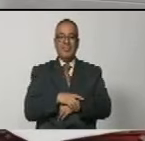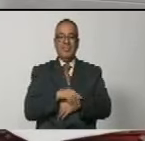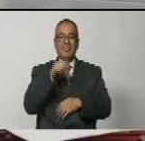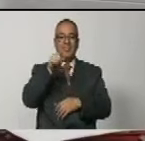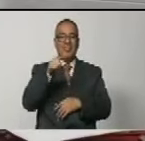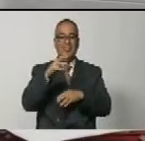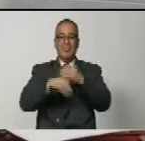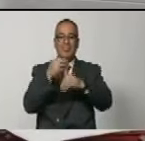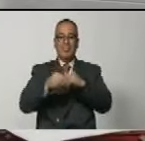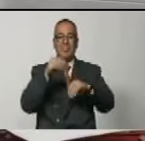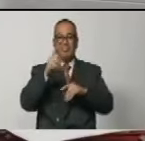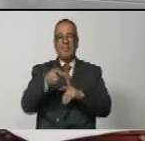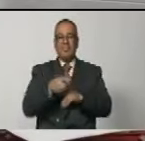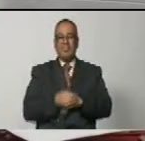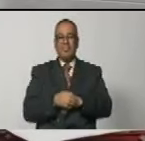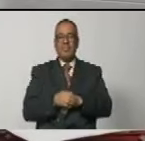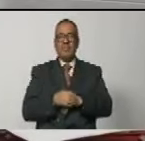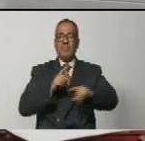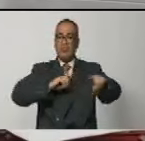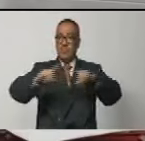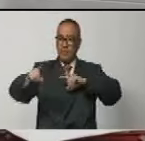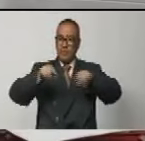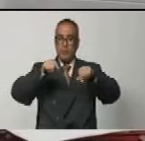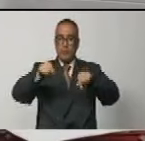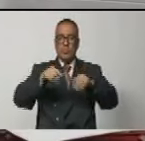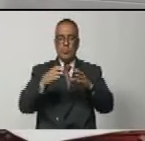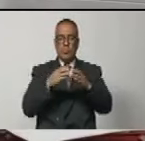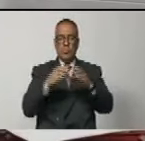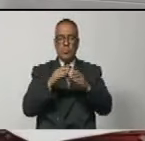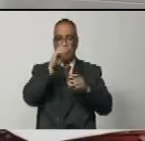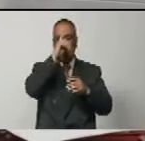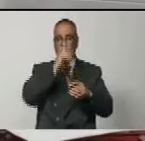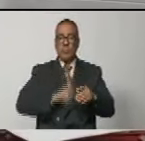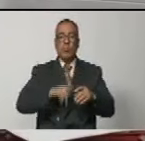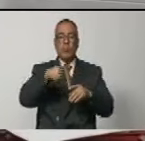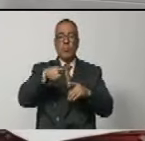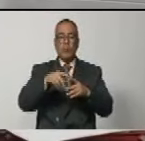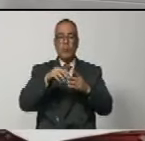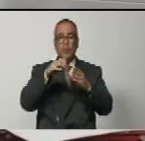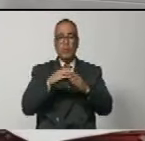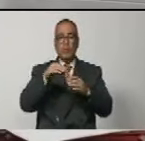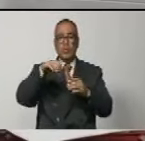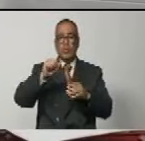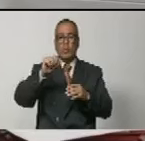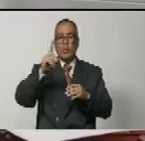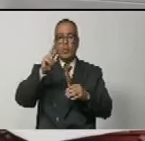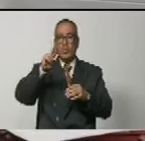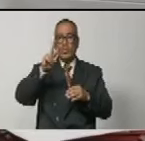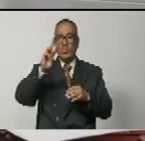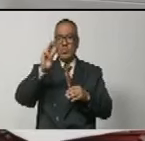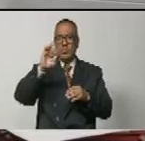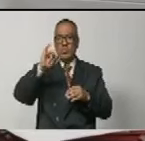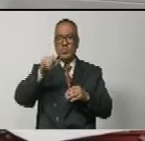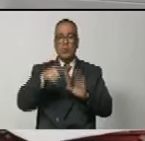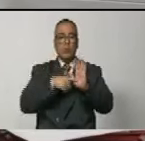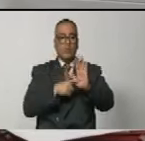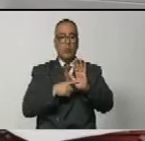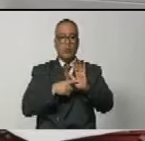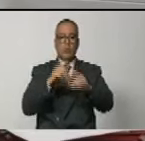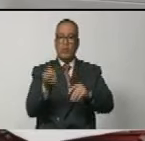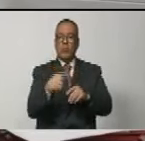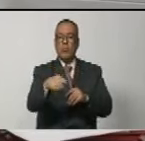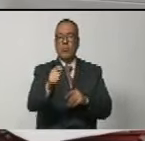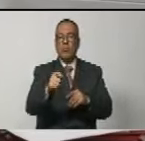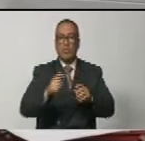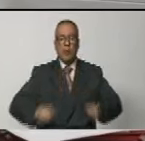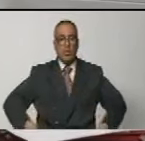Y eso no se hace, Edgar. Y el entrenador de la Selección Paralímpica Nacional, Darwin Acuña. Tuvimos una exhibición de esgrima sobre